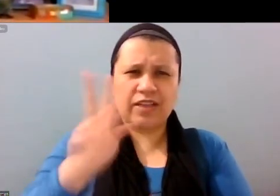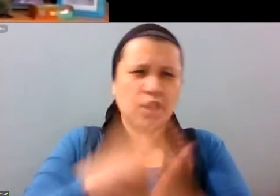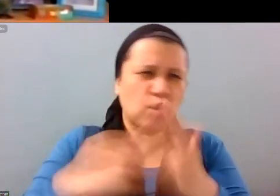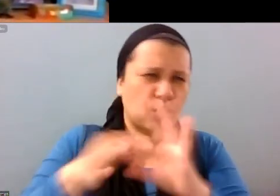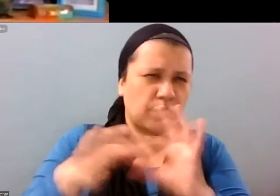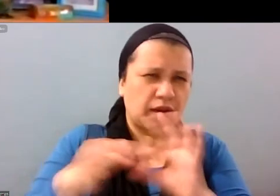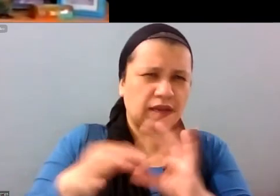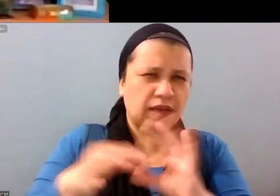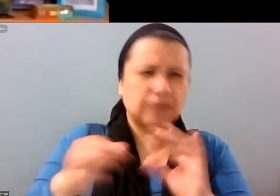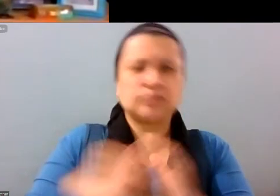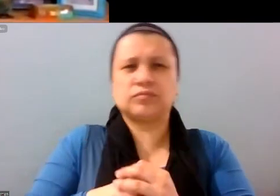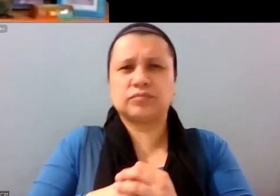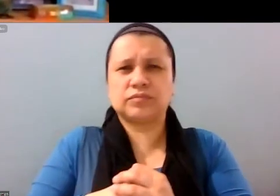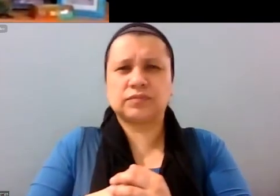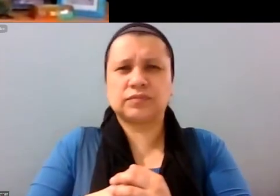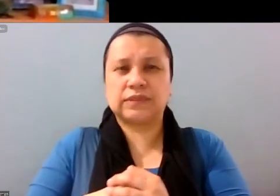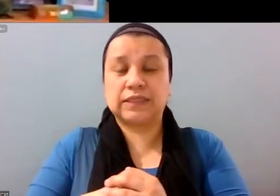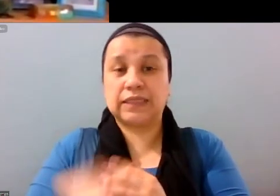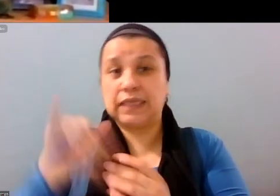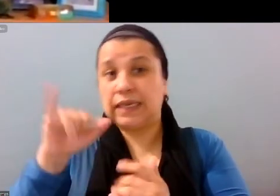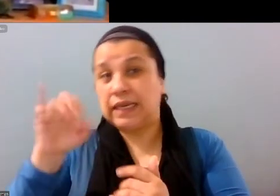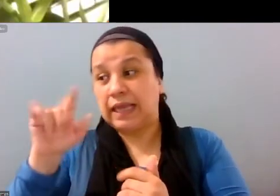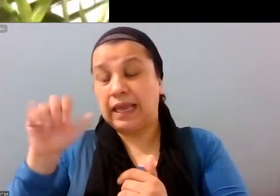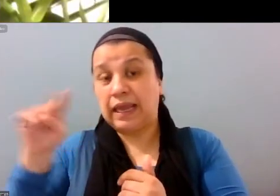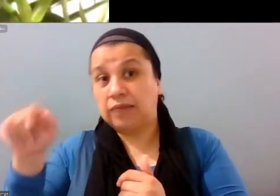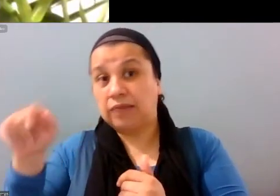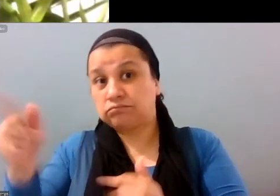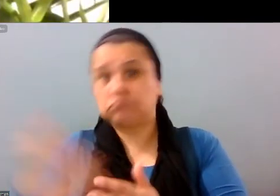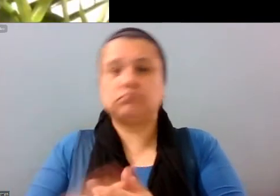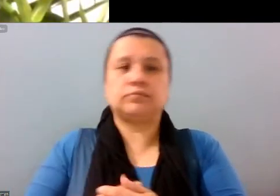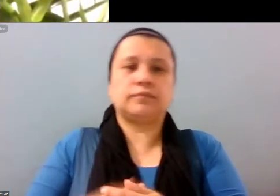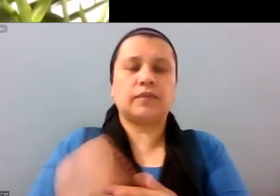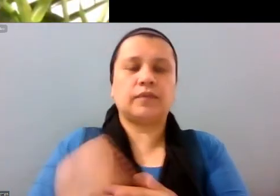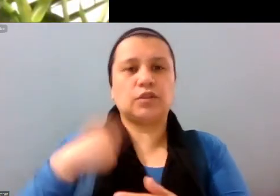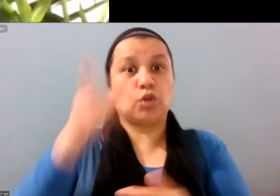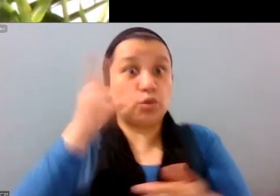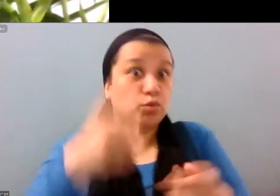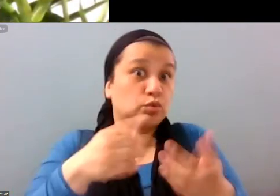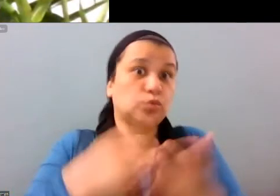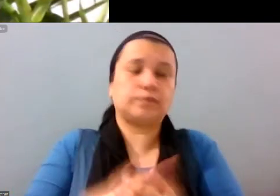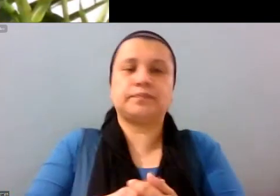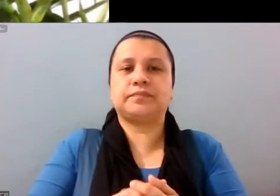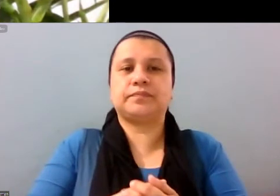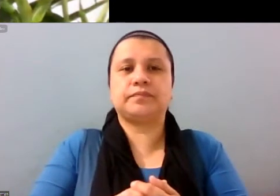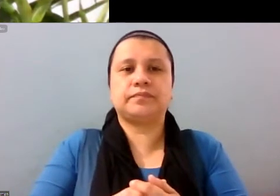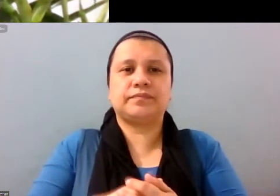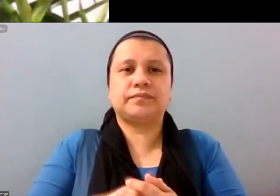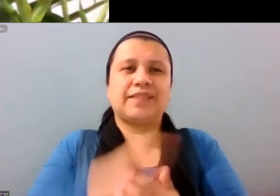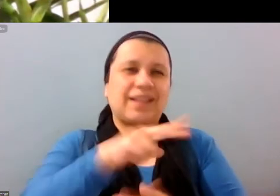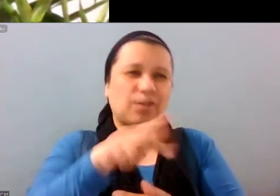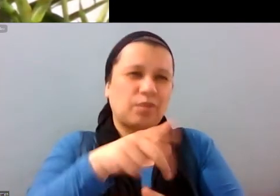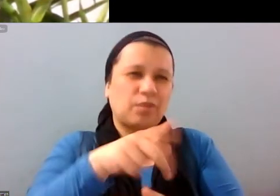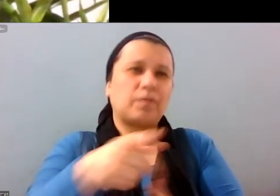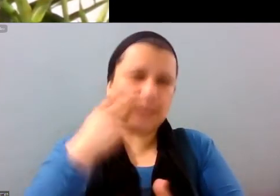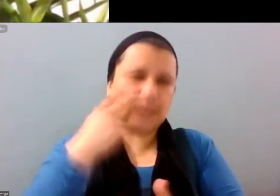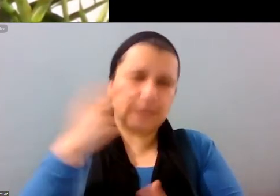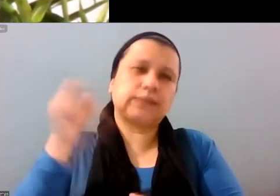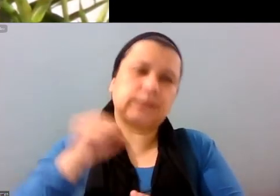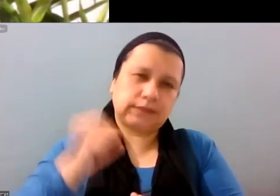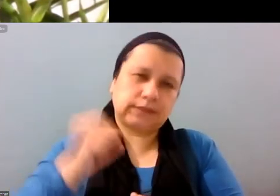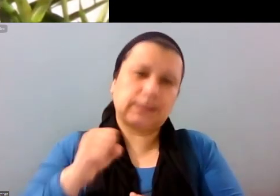posteriormente Doña Iliana? Bueno escuchando a la compañera pues sí nos complace que